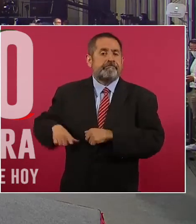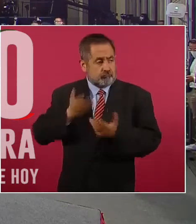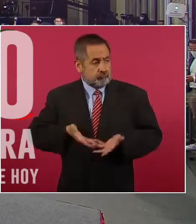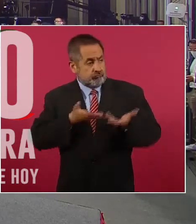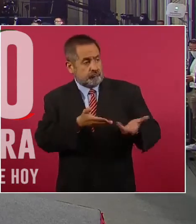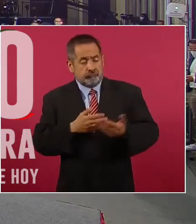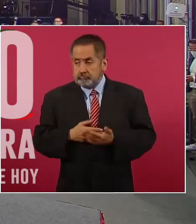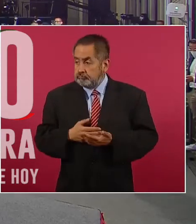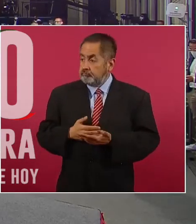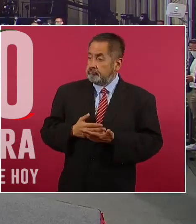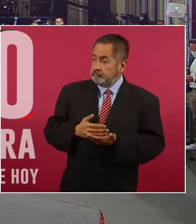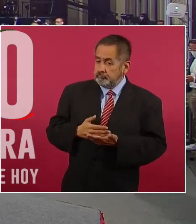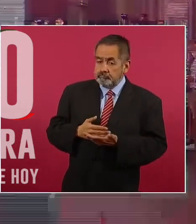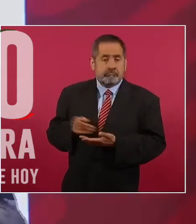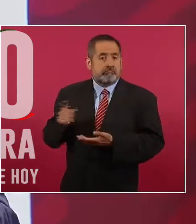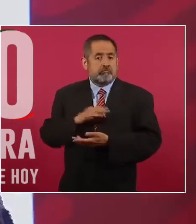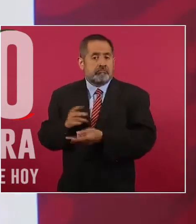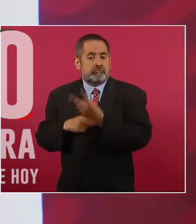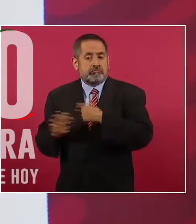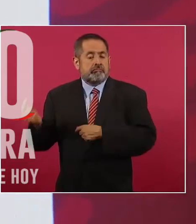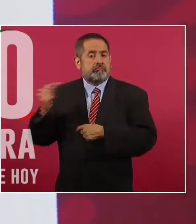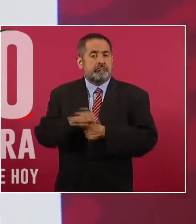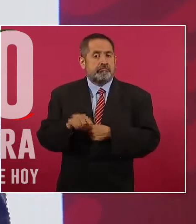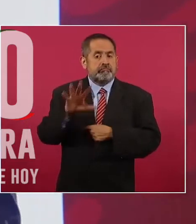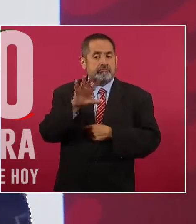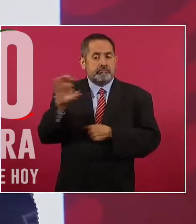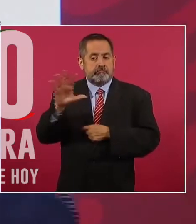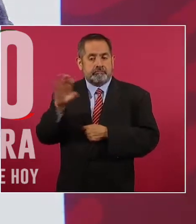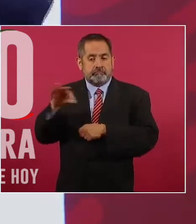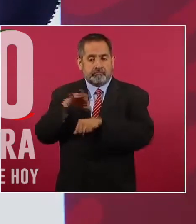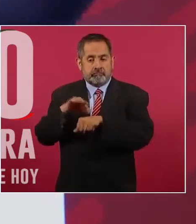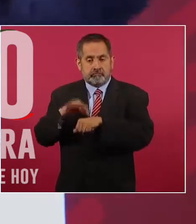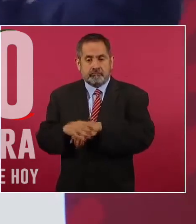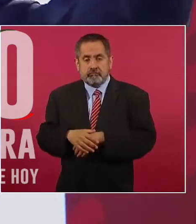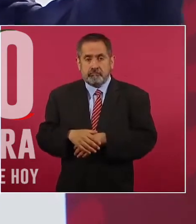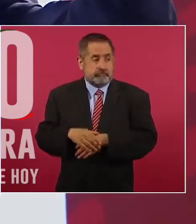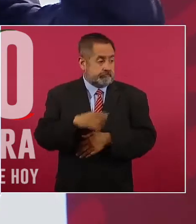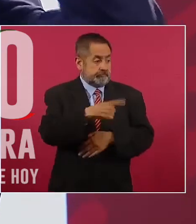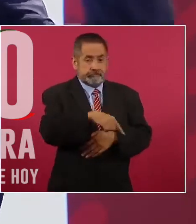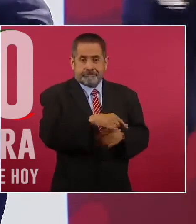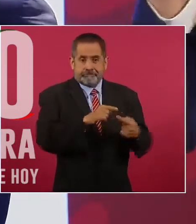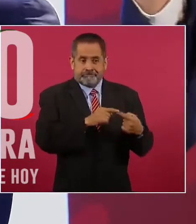ofrece que pueden venir 500 médicos y los conservadores,